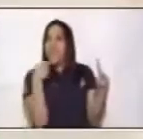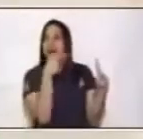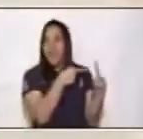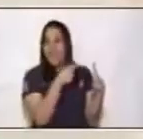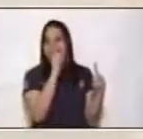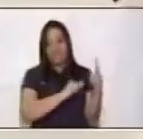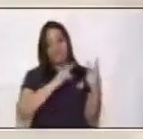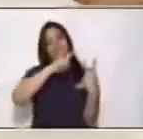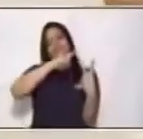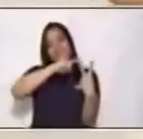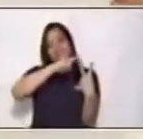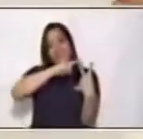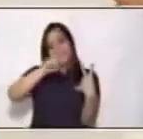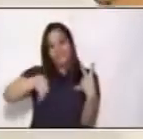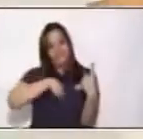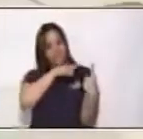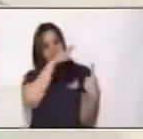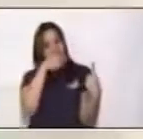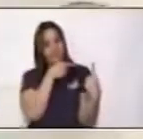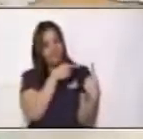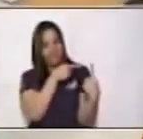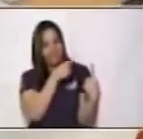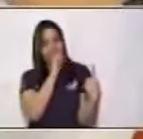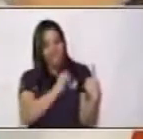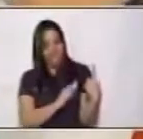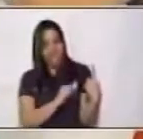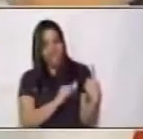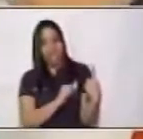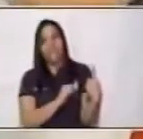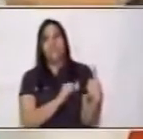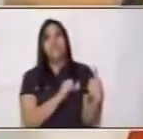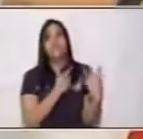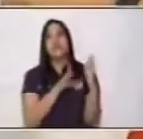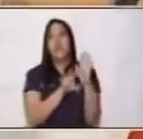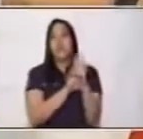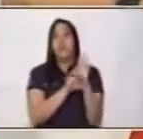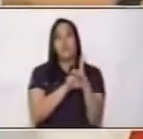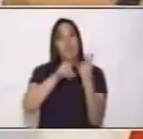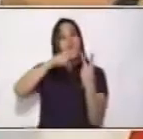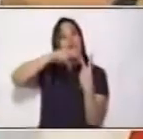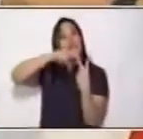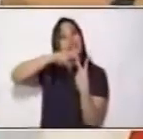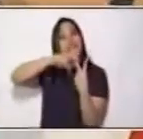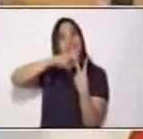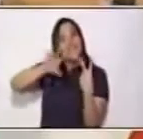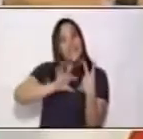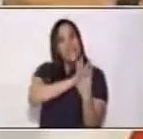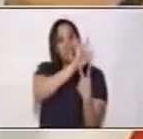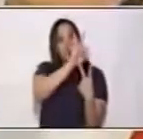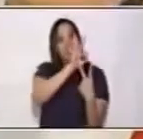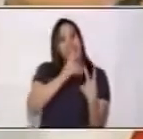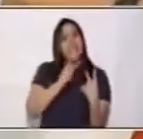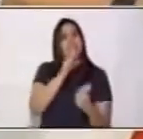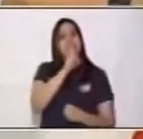raíces cúbicas exactas. La raíz cúbica de